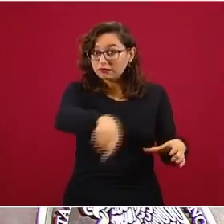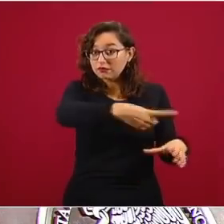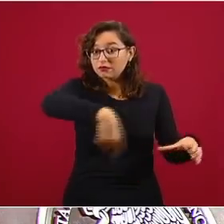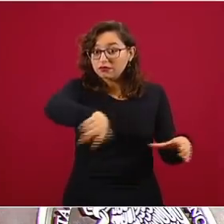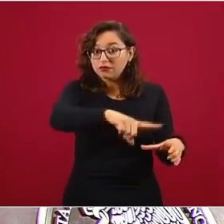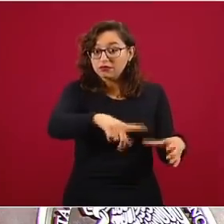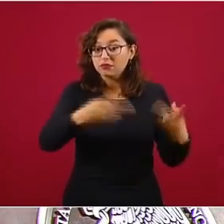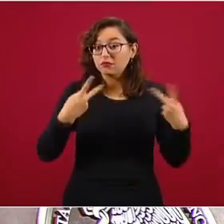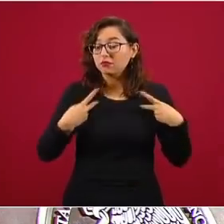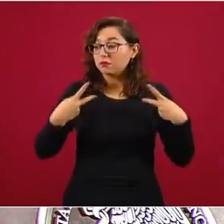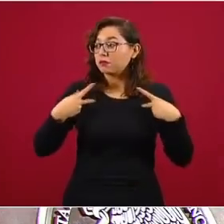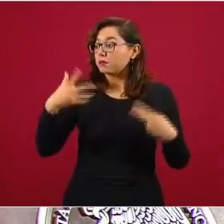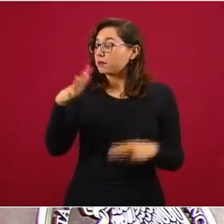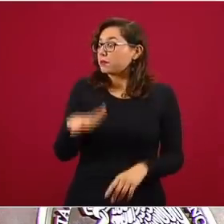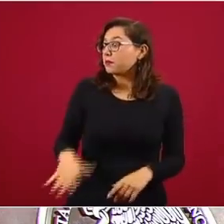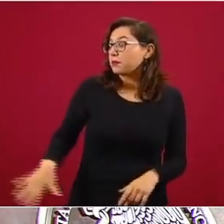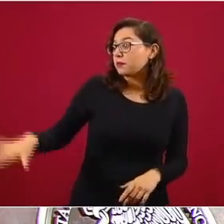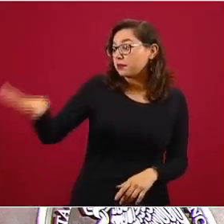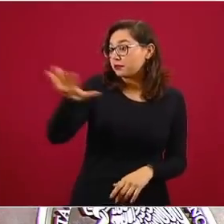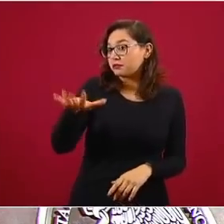y la gente